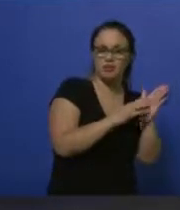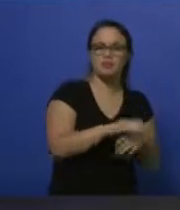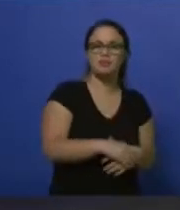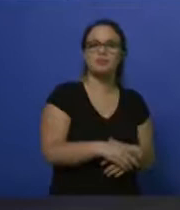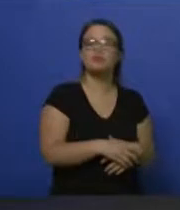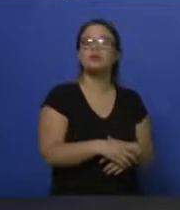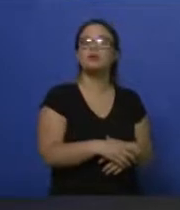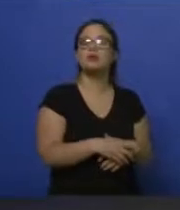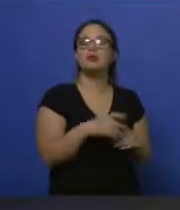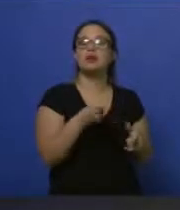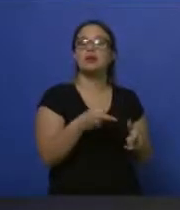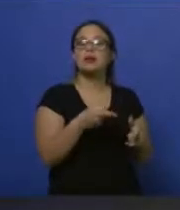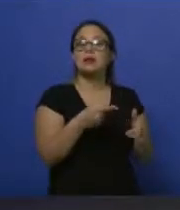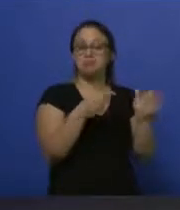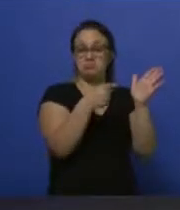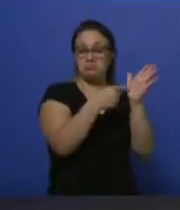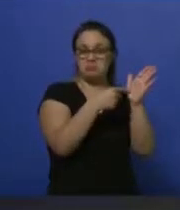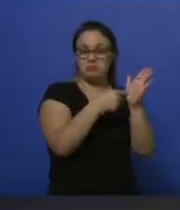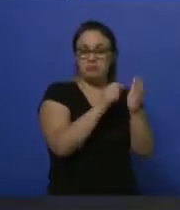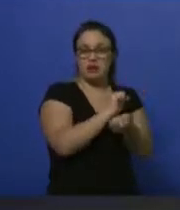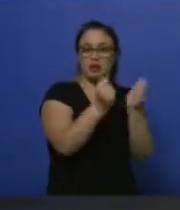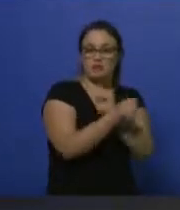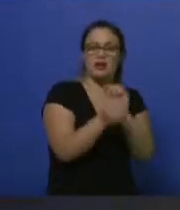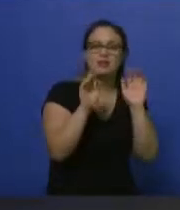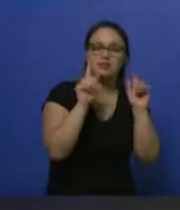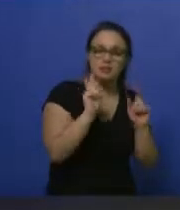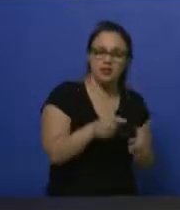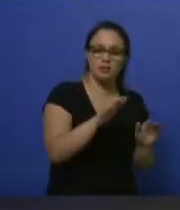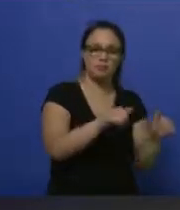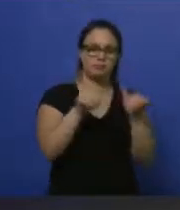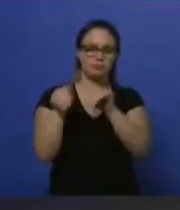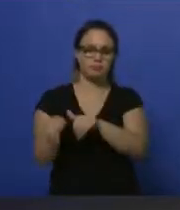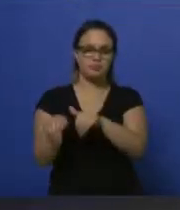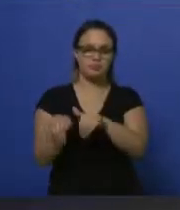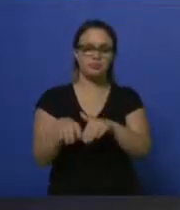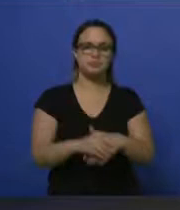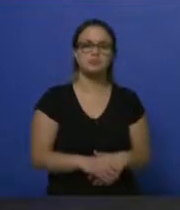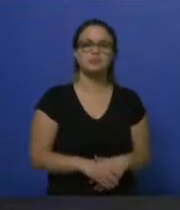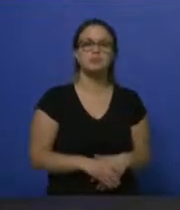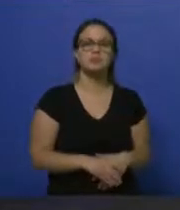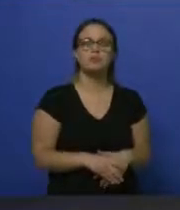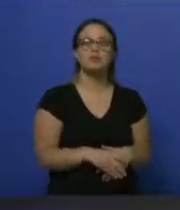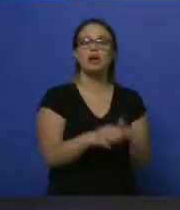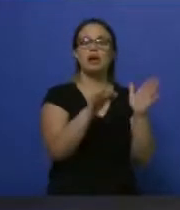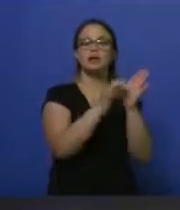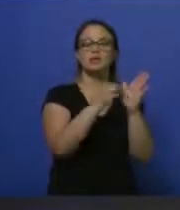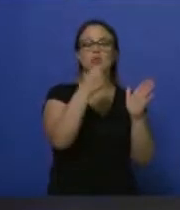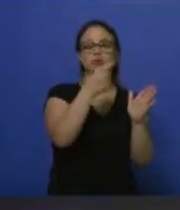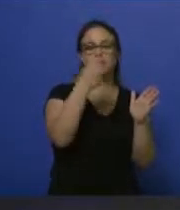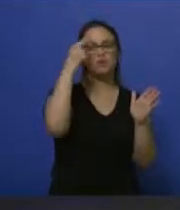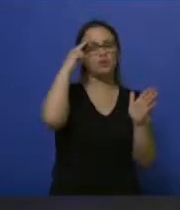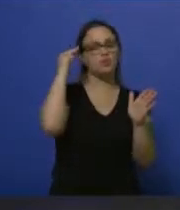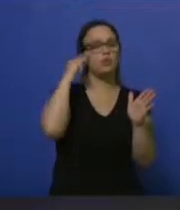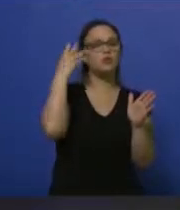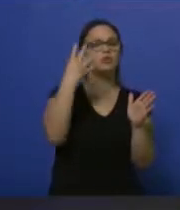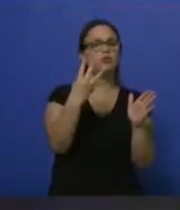para reformar, una enmienda, aunque sea dos artículos también. ¿Por qué te digo esto? Porque el artículo 194, esto nos vamos a parar en pensamiento,